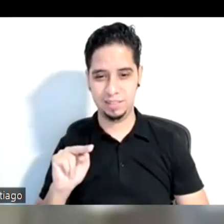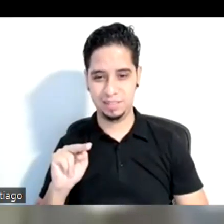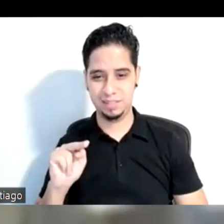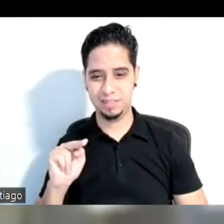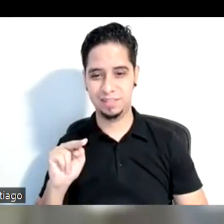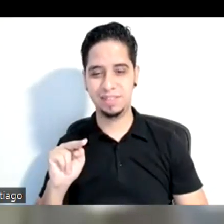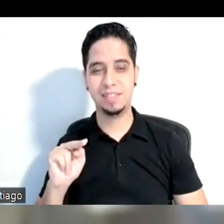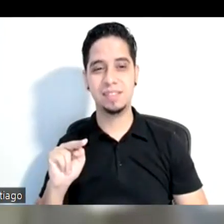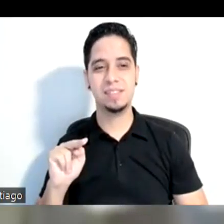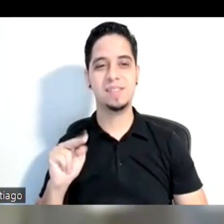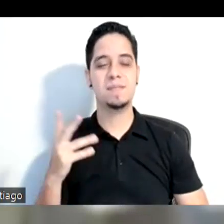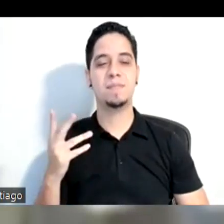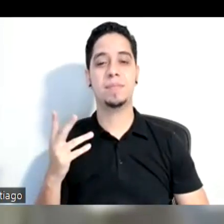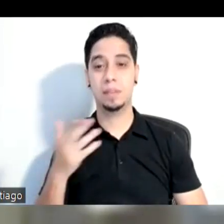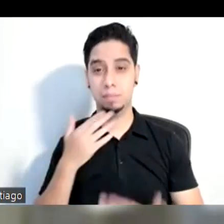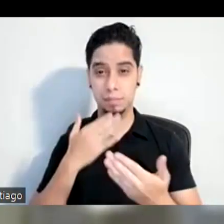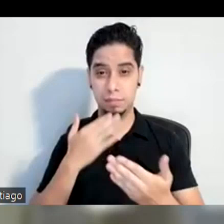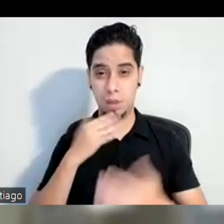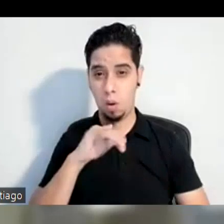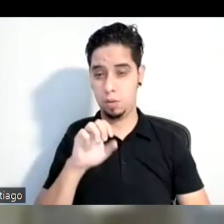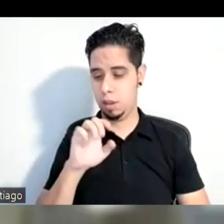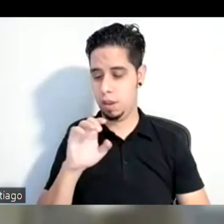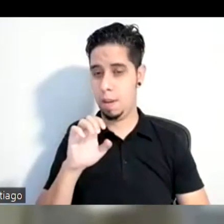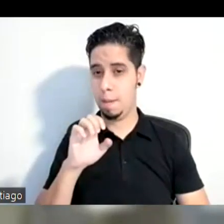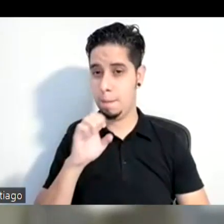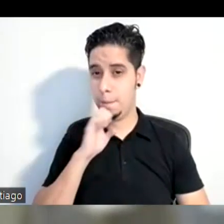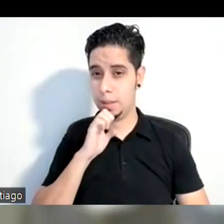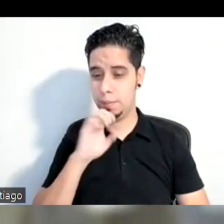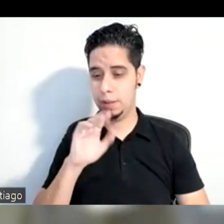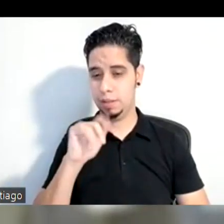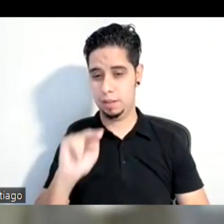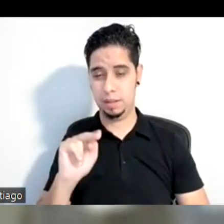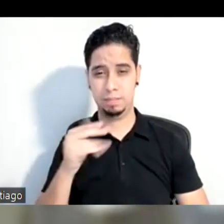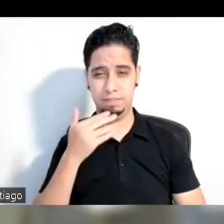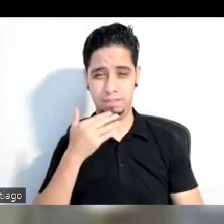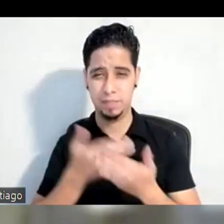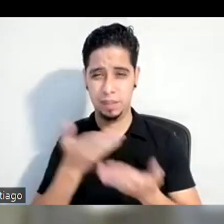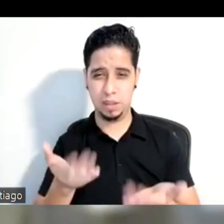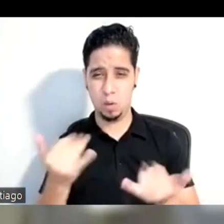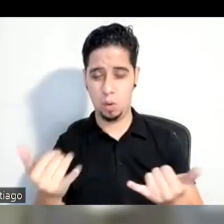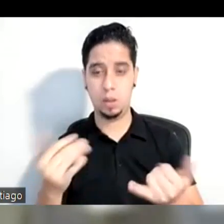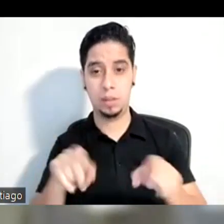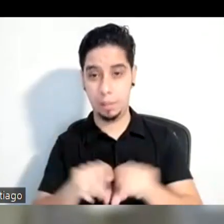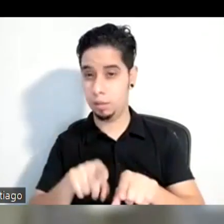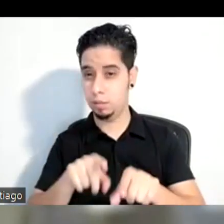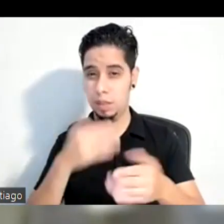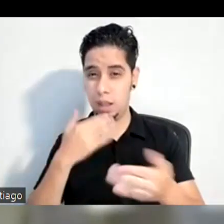Cheran Martínez. Y gracias, José Beltrán, de verdad, por estar aquí hoy, pero también por todos estos años de